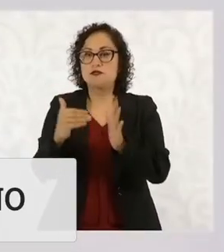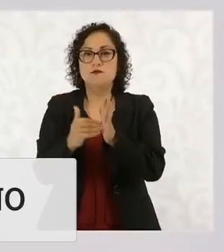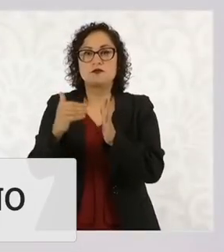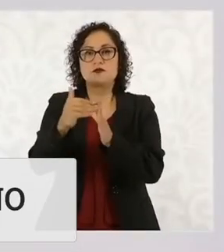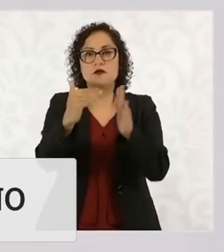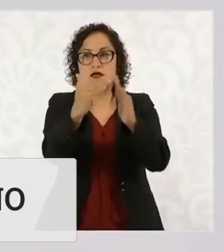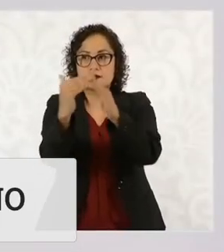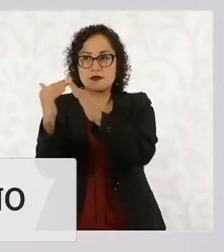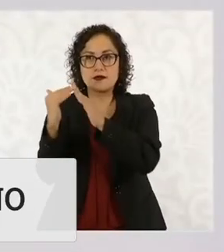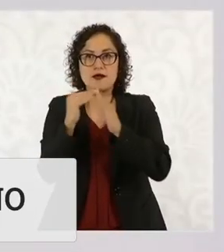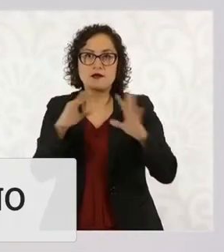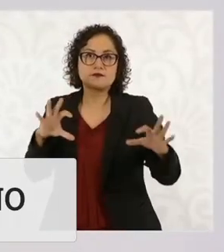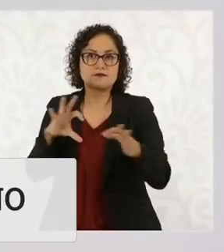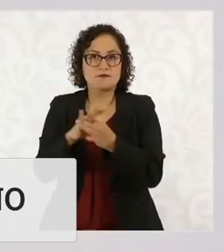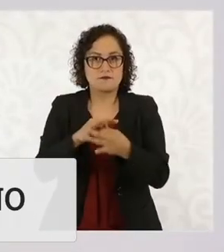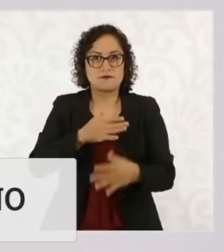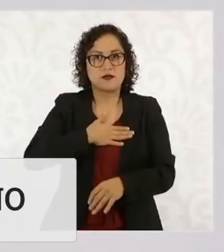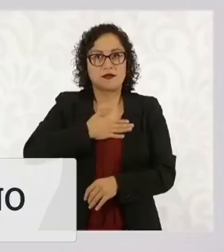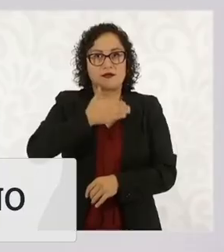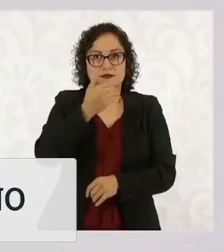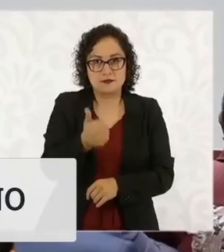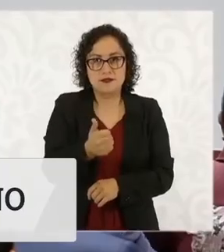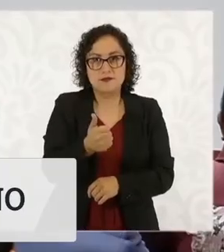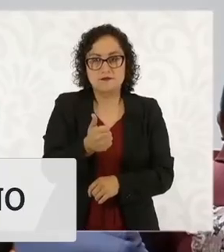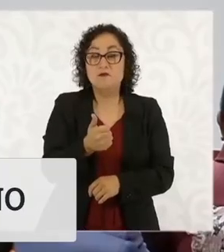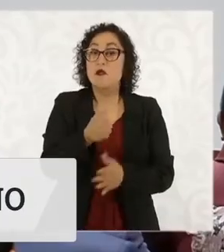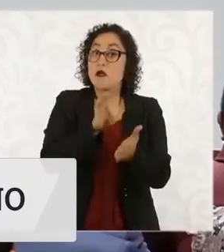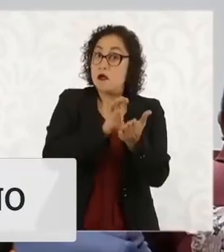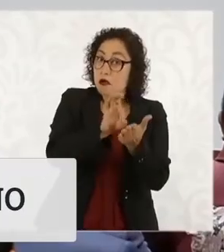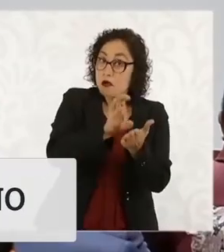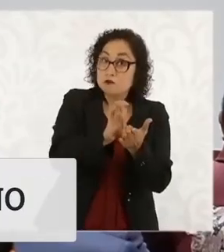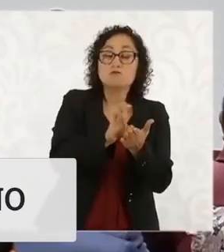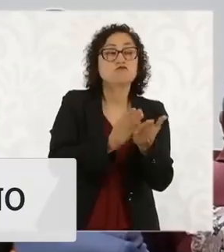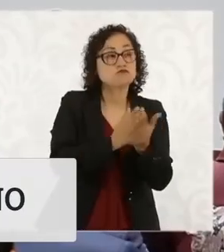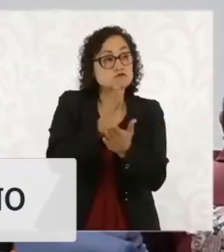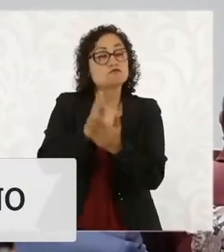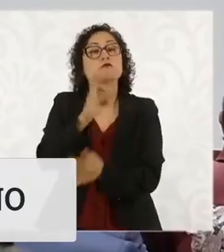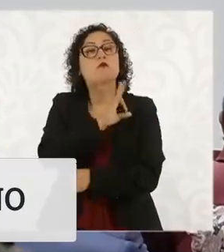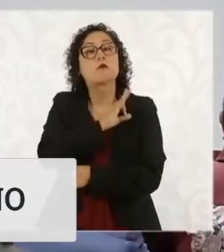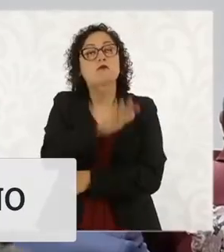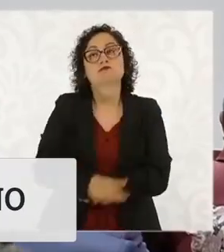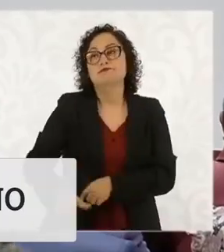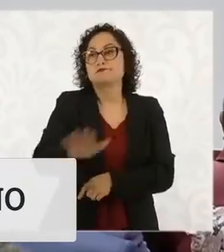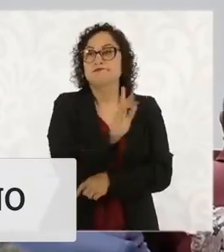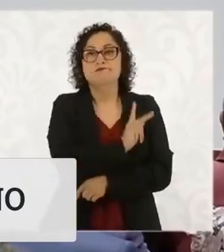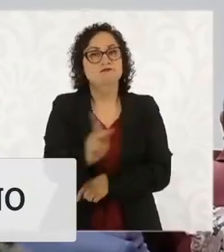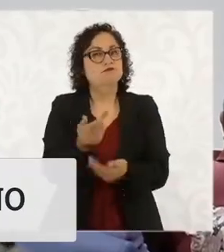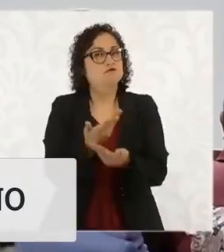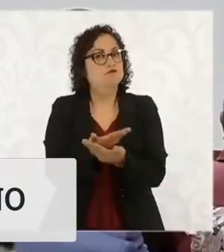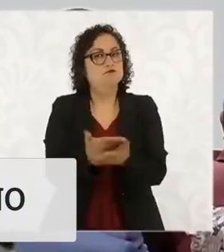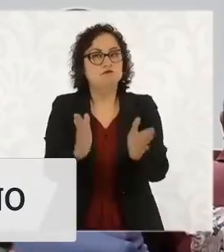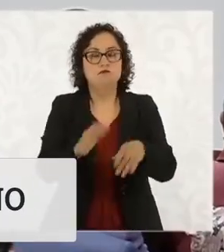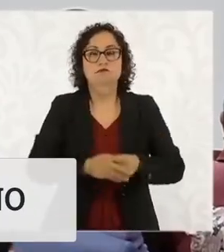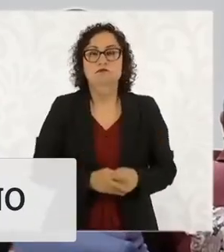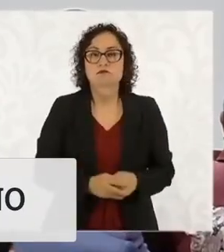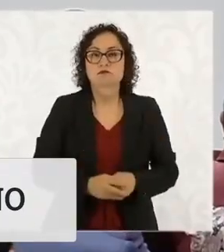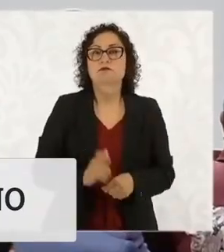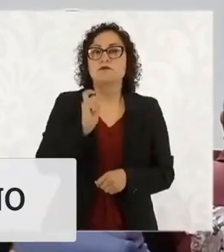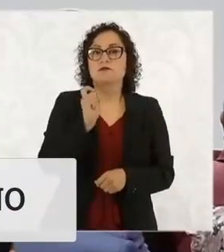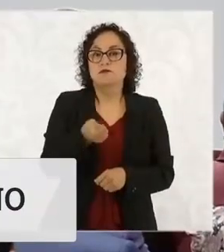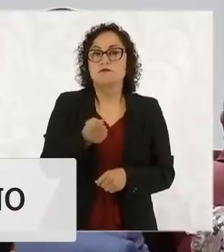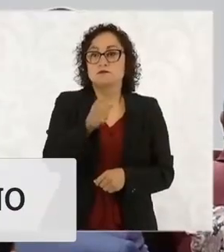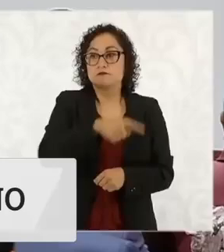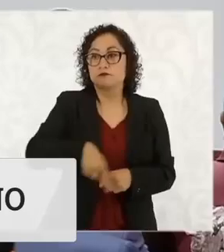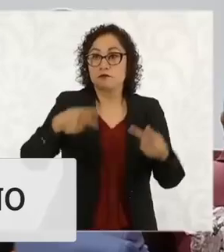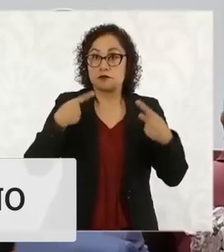el bienestar, con créditos muy accesibles para la población, cuyos ingresos son menores o